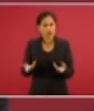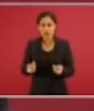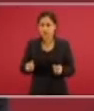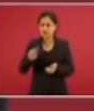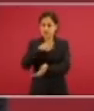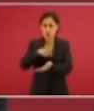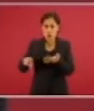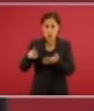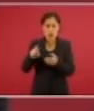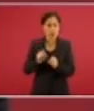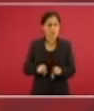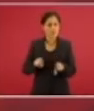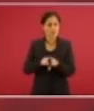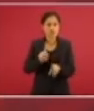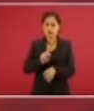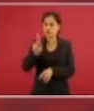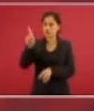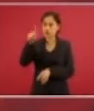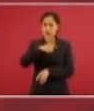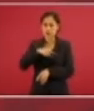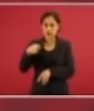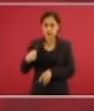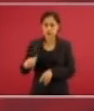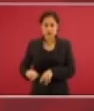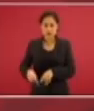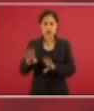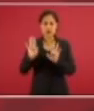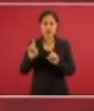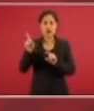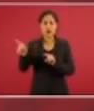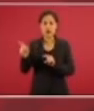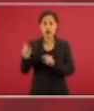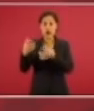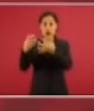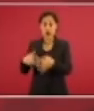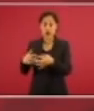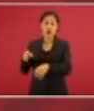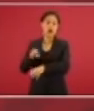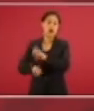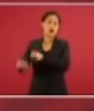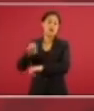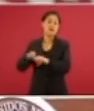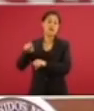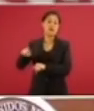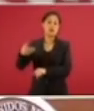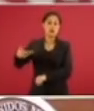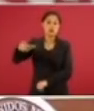China, nos pidieron pago por adelantado, de inmediato el